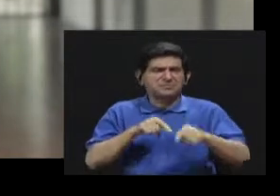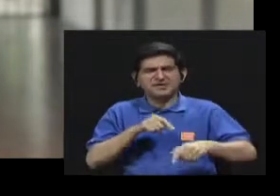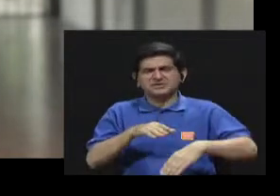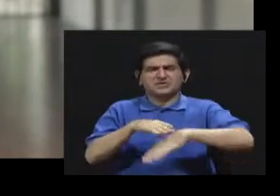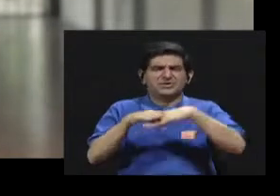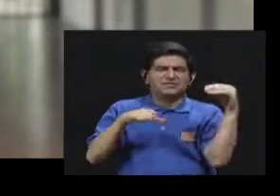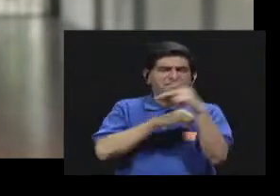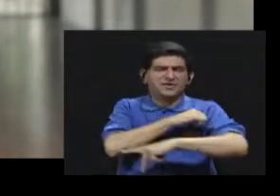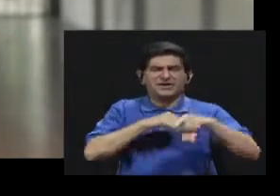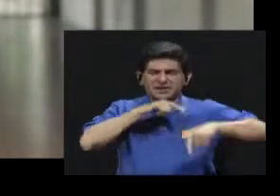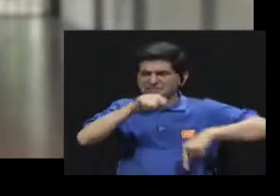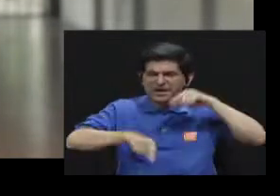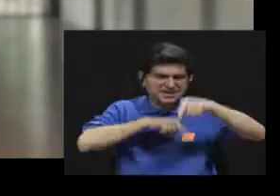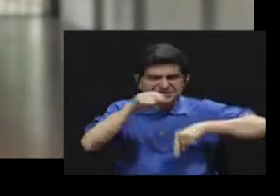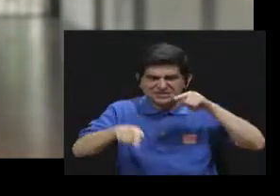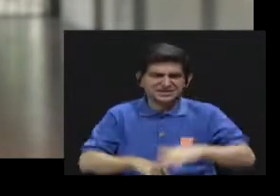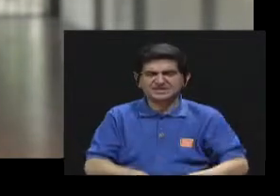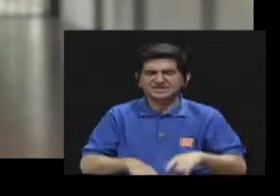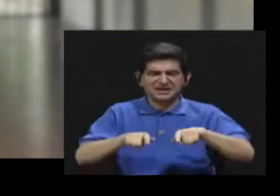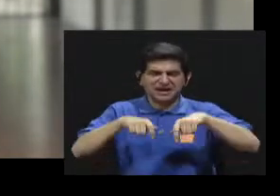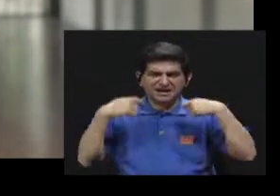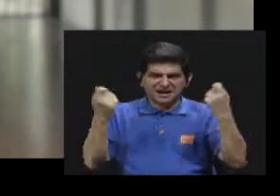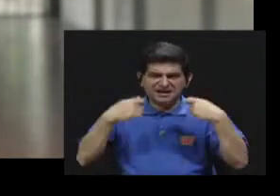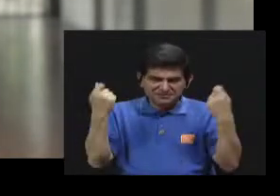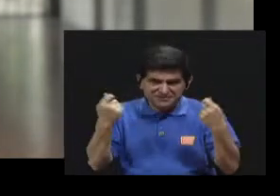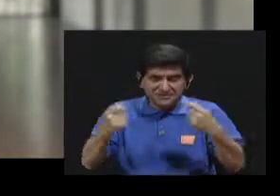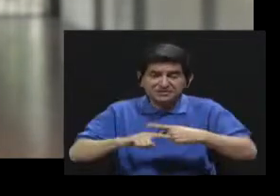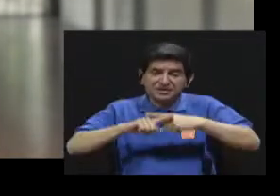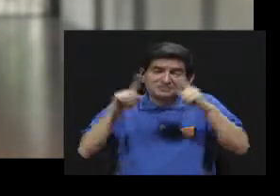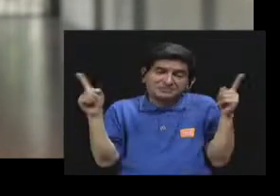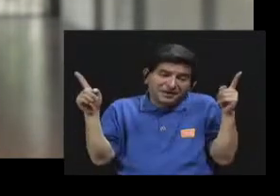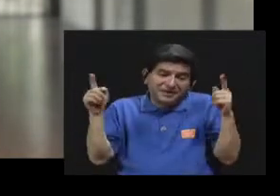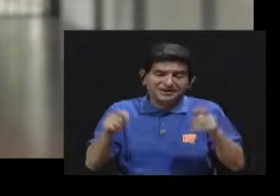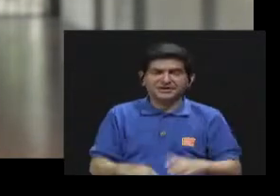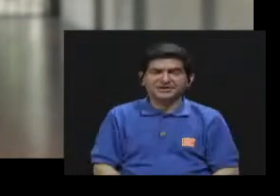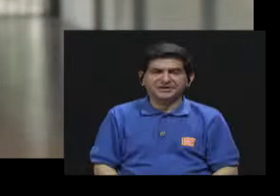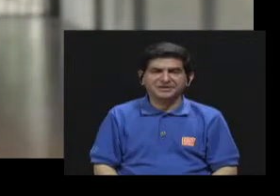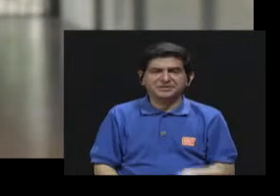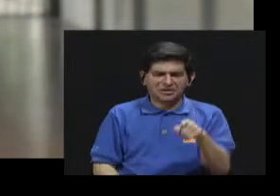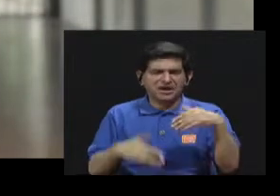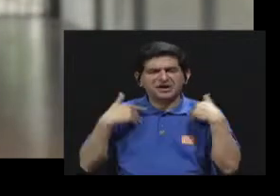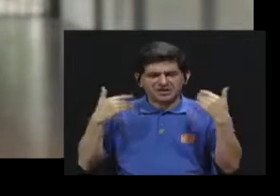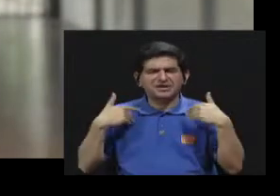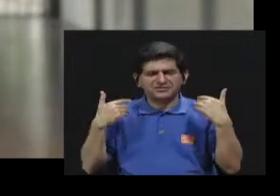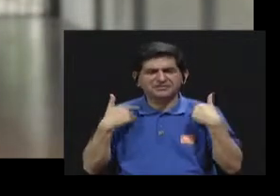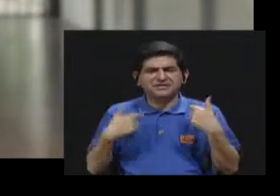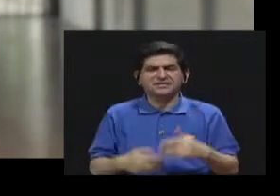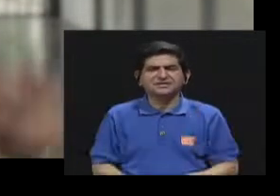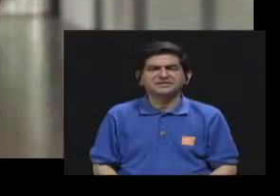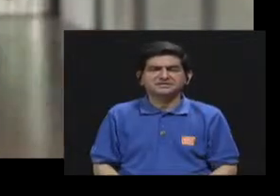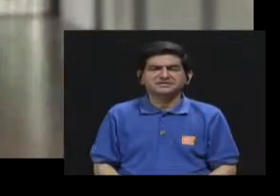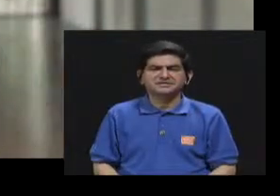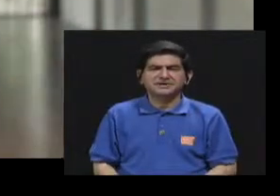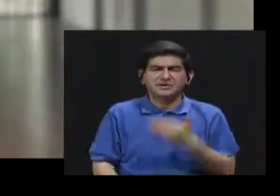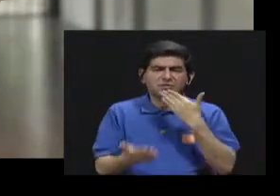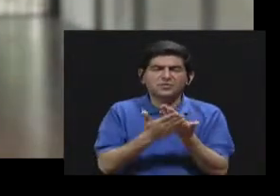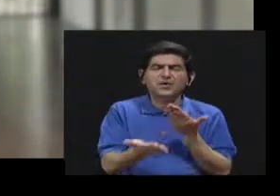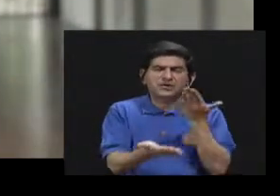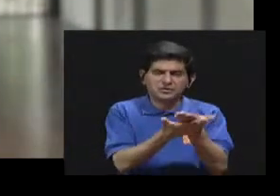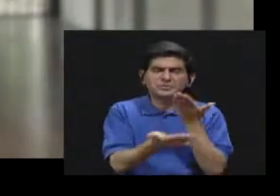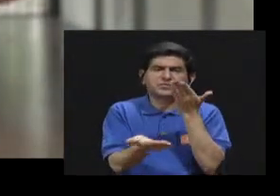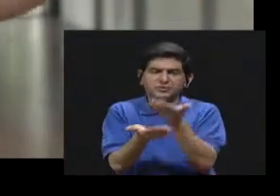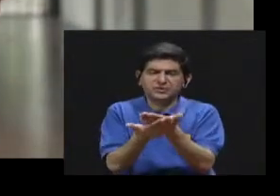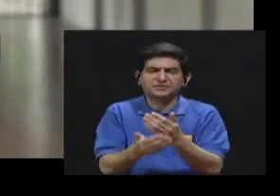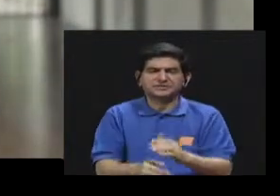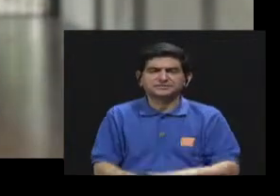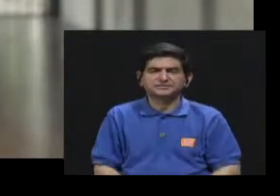a criticar, ¿no?, el festival, pero ella iba muy contenta, ¿no?, con muchas buenas propuestas además al